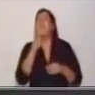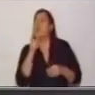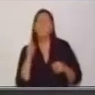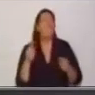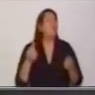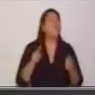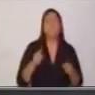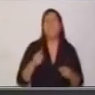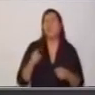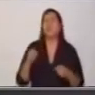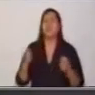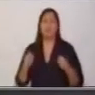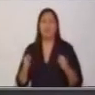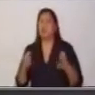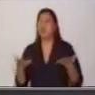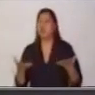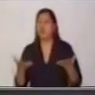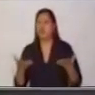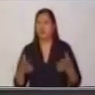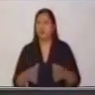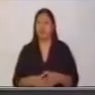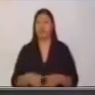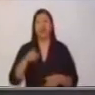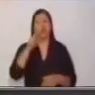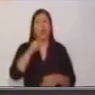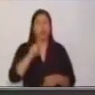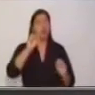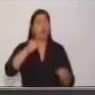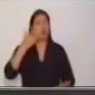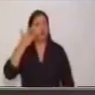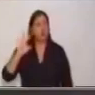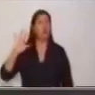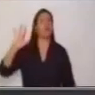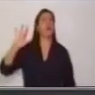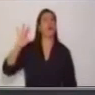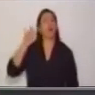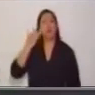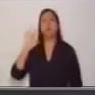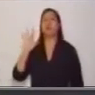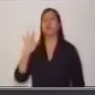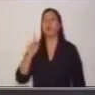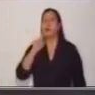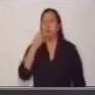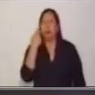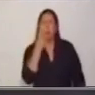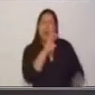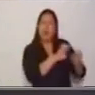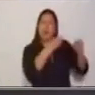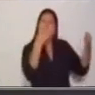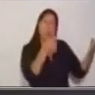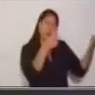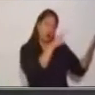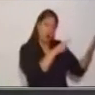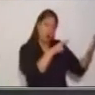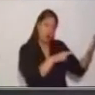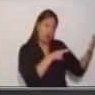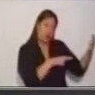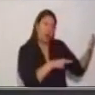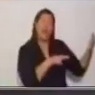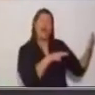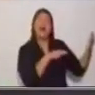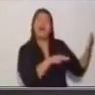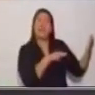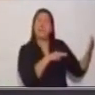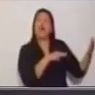Te invito a que también esto lo compruebes a leer artículos de prensa y que en el momento que lo estés leyendo estas noticias tú